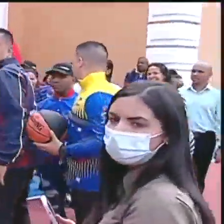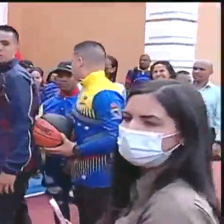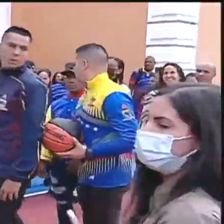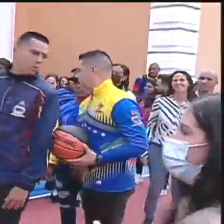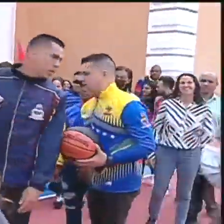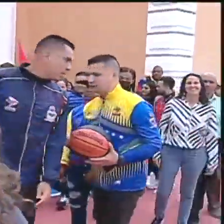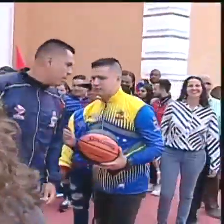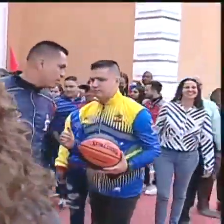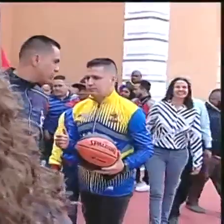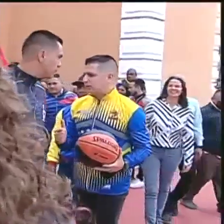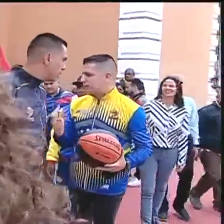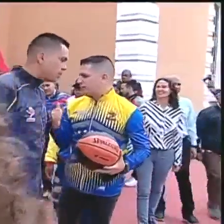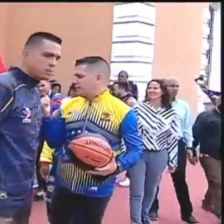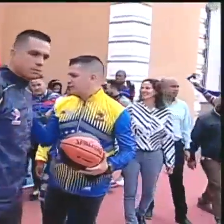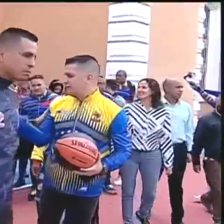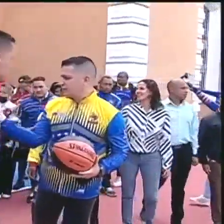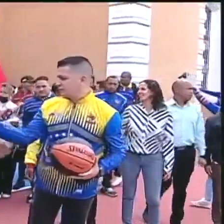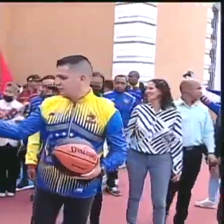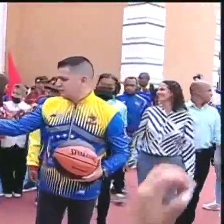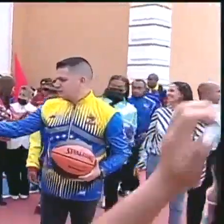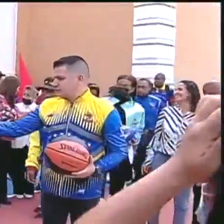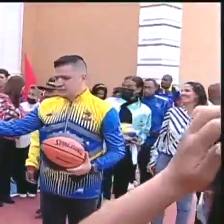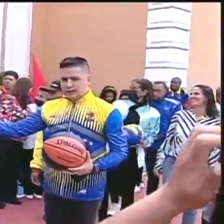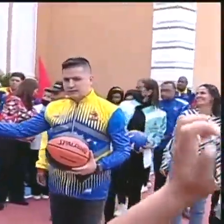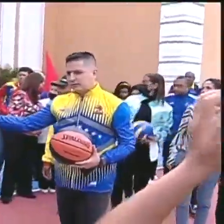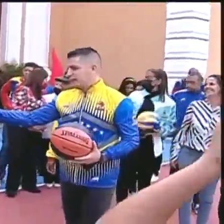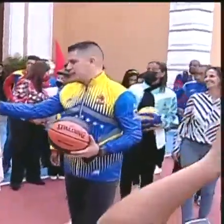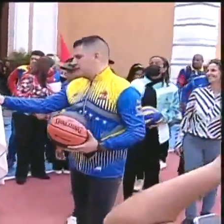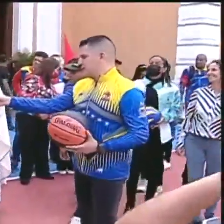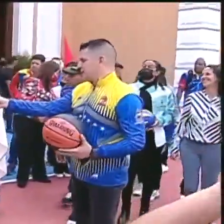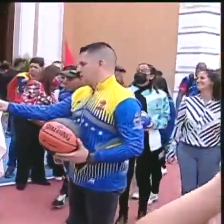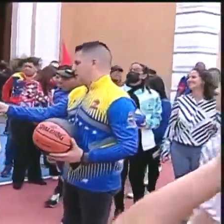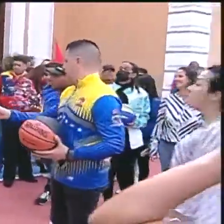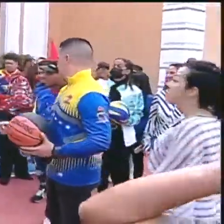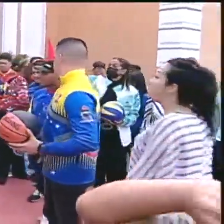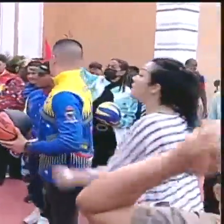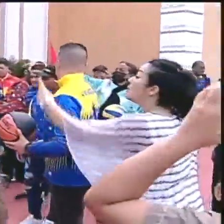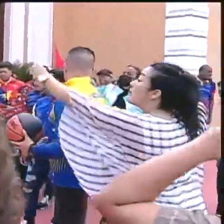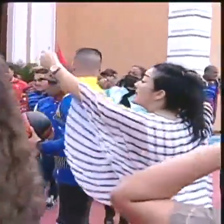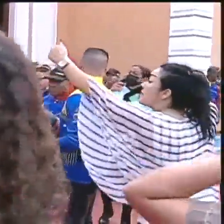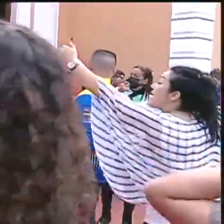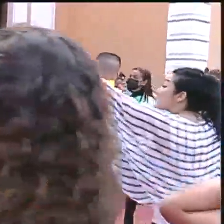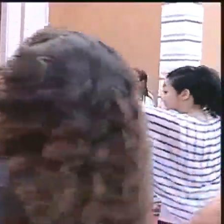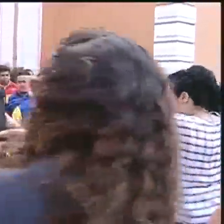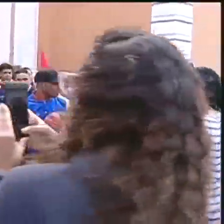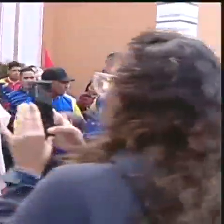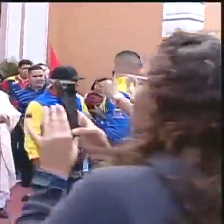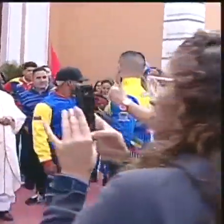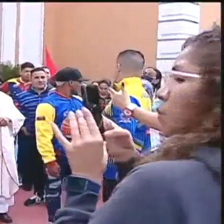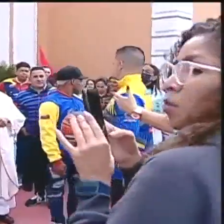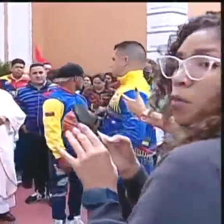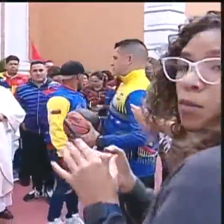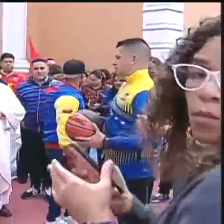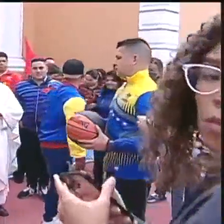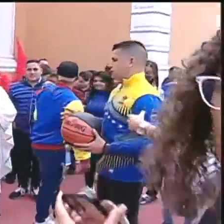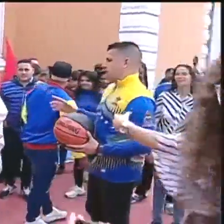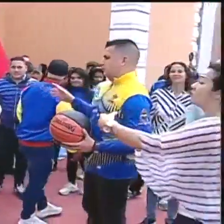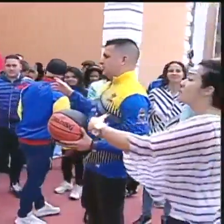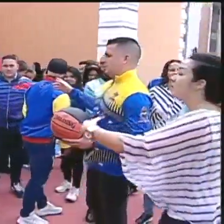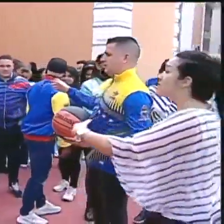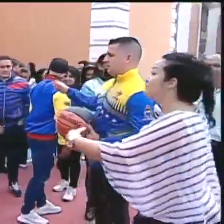el día de hoy que se realiza aquí en la tradicional misa del deporte